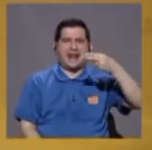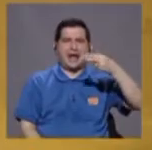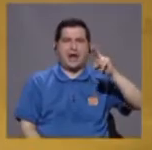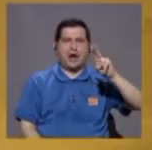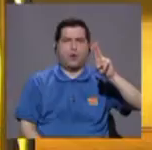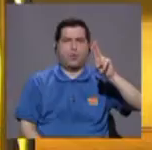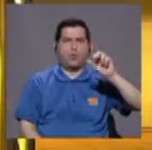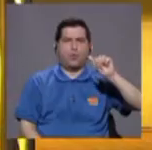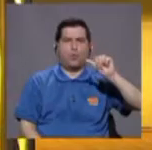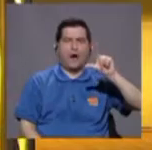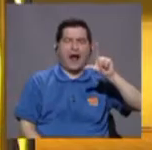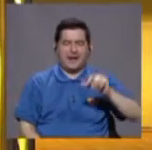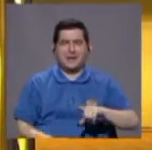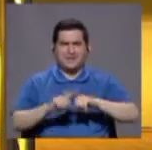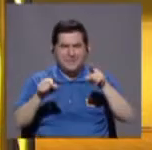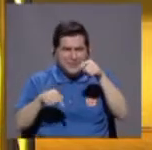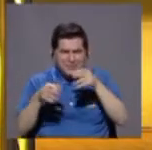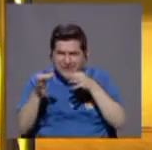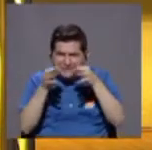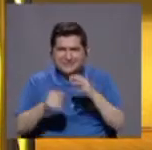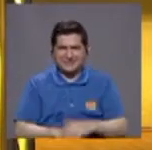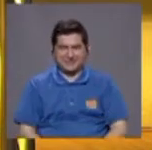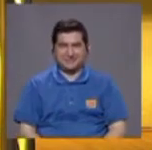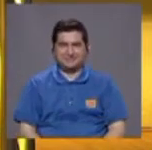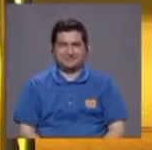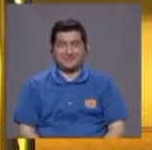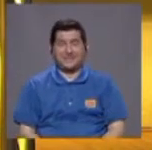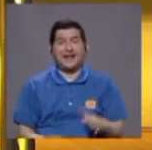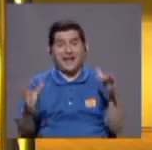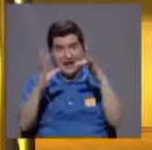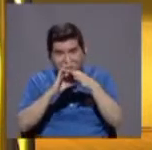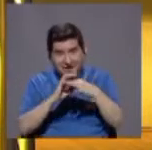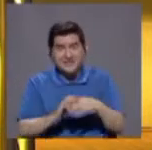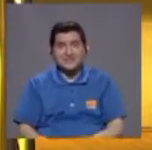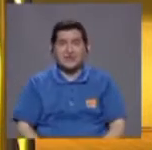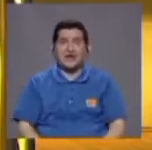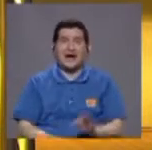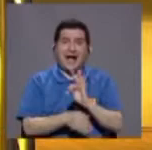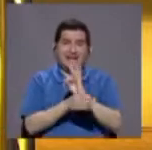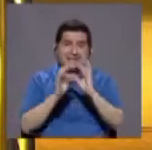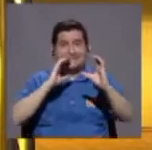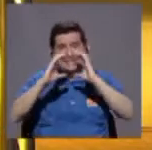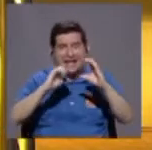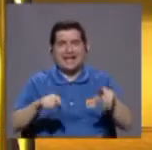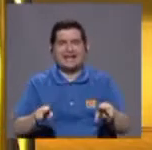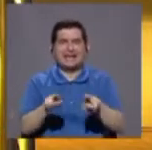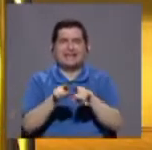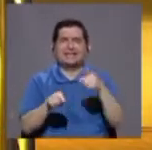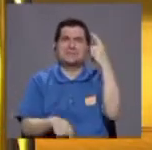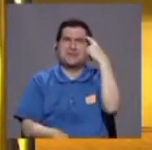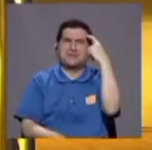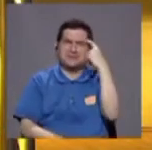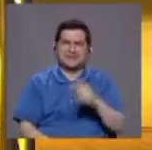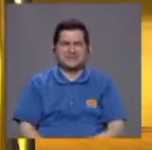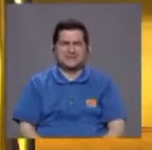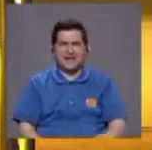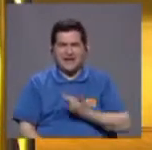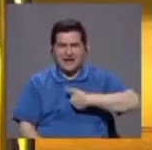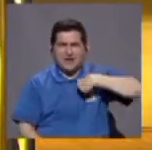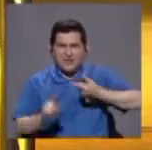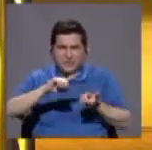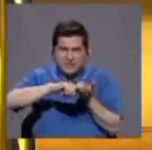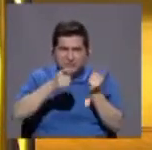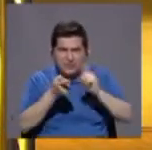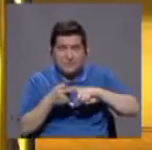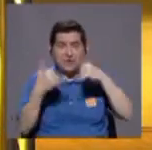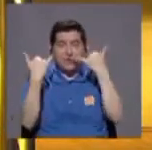síguenos contando, por favor, Santiago. Bueno, esto es a propósito de telecomunicaciones y a propósito de qué pensaría nuestro amigo de los medios